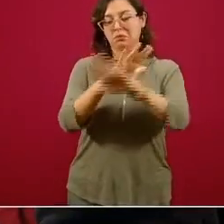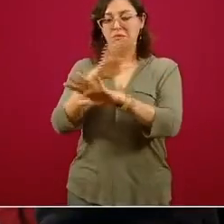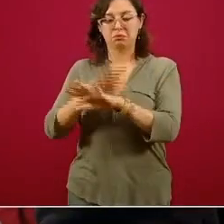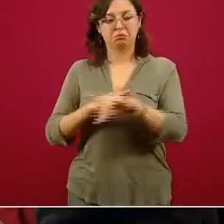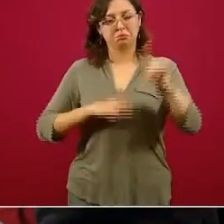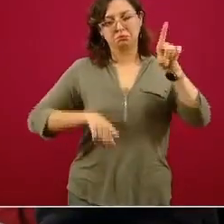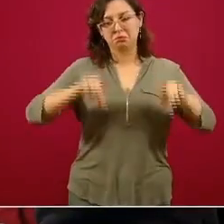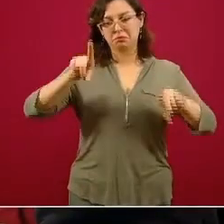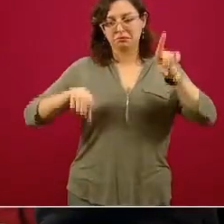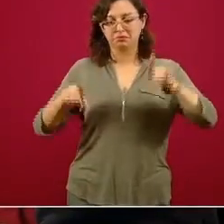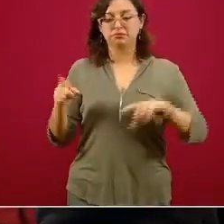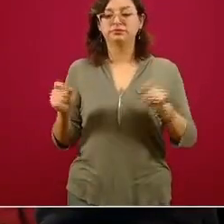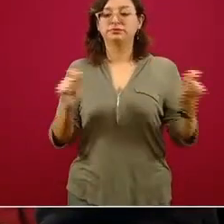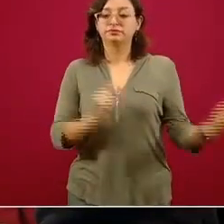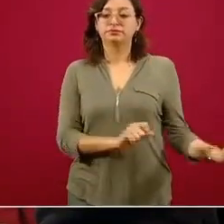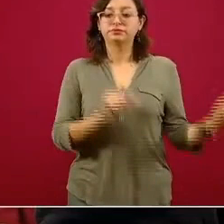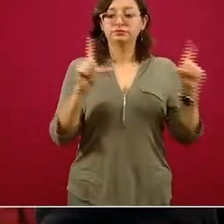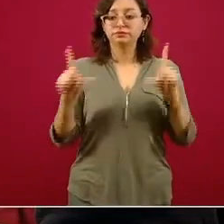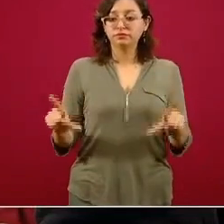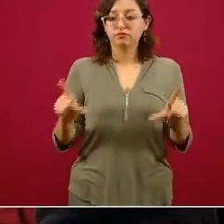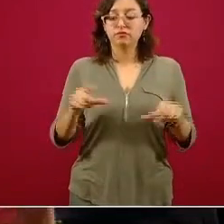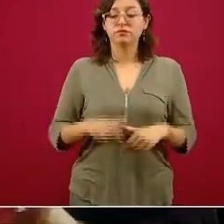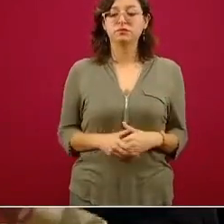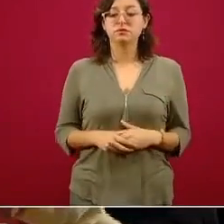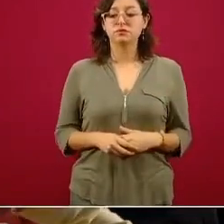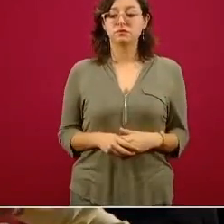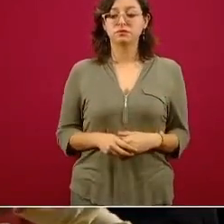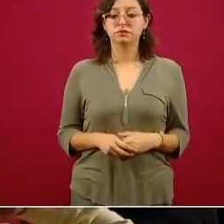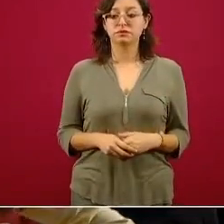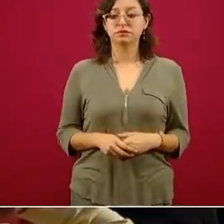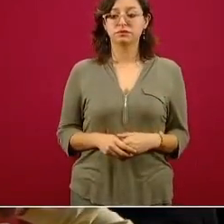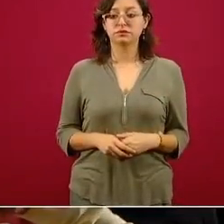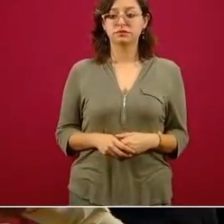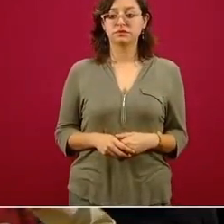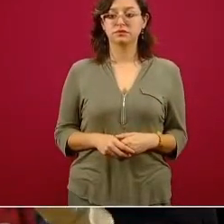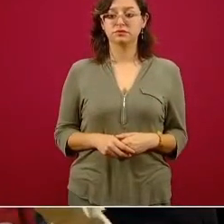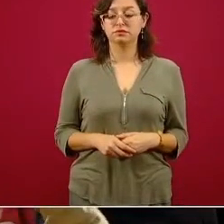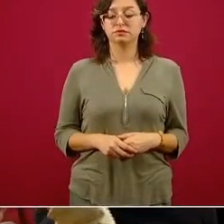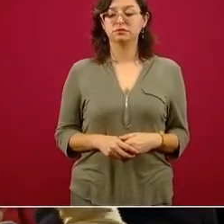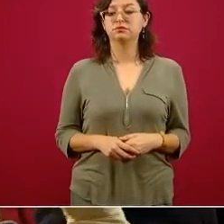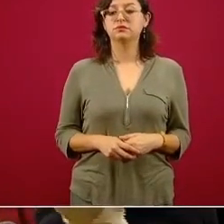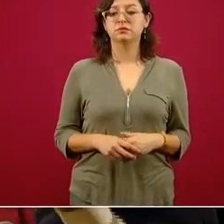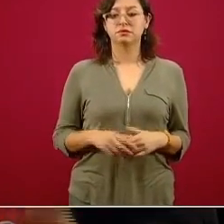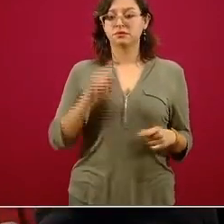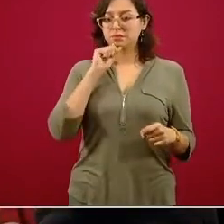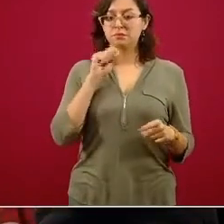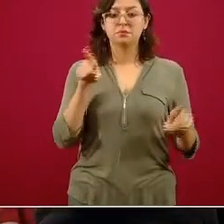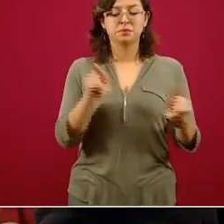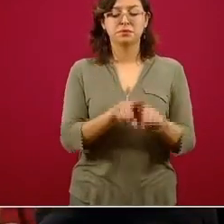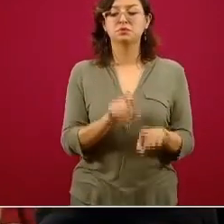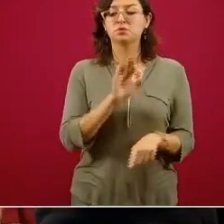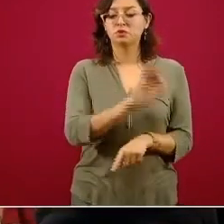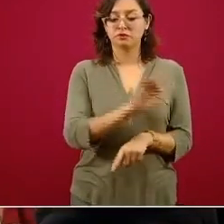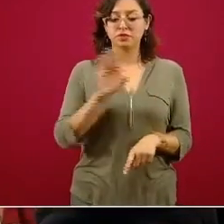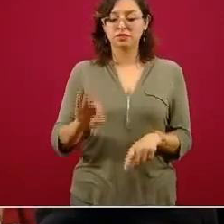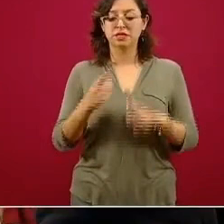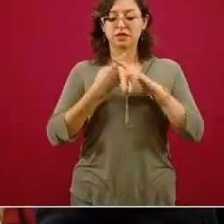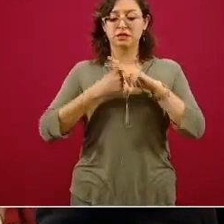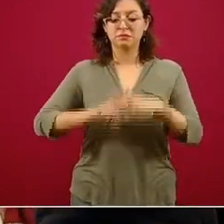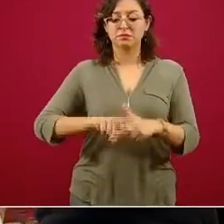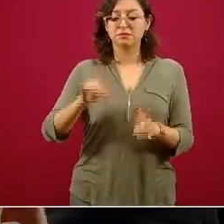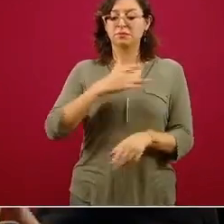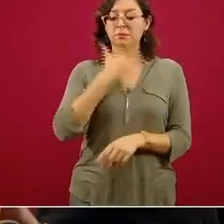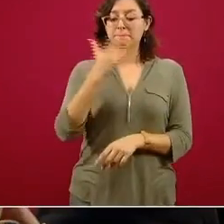diapositiva. Tenemos la curva epidémica, precisamente por fecha de inicio de síntomas.